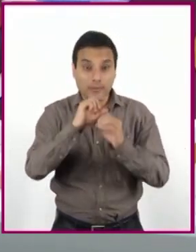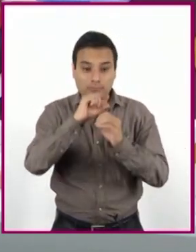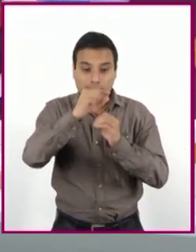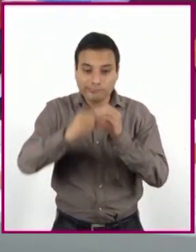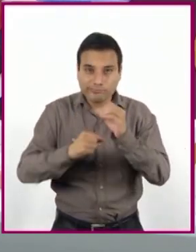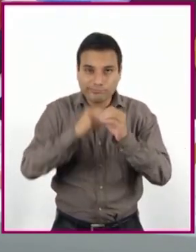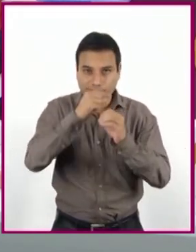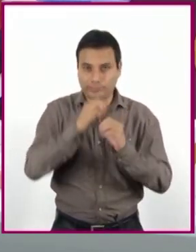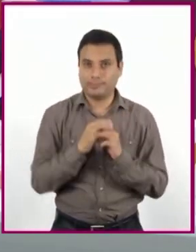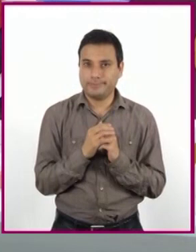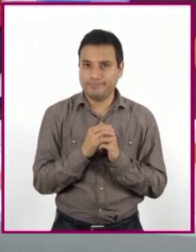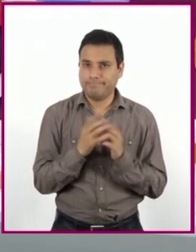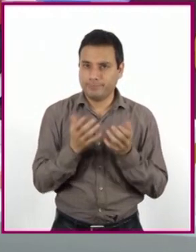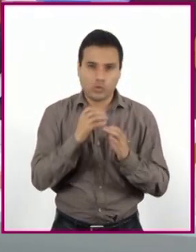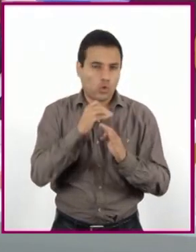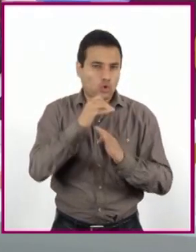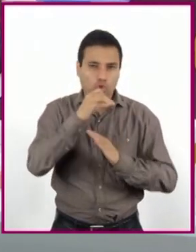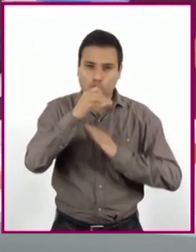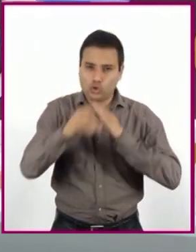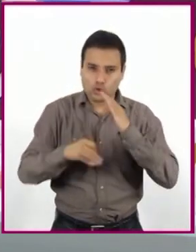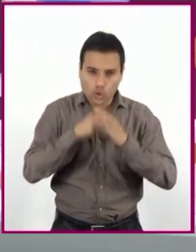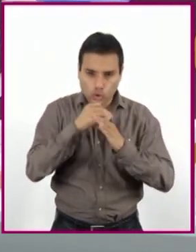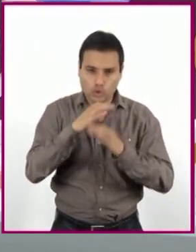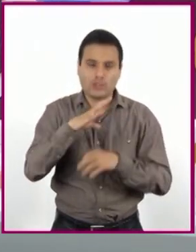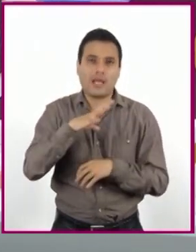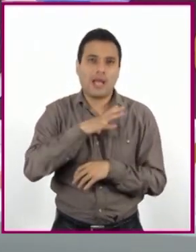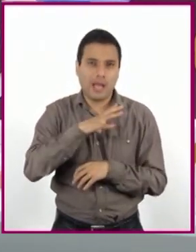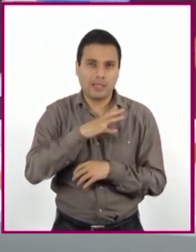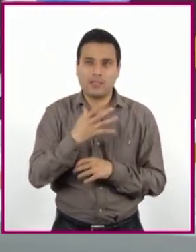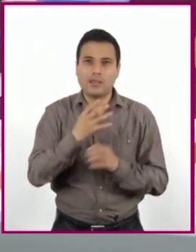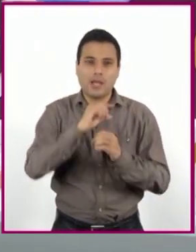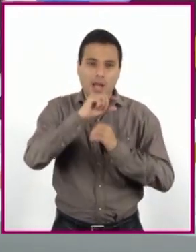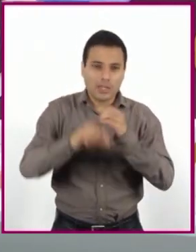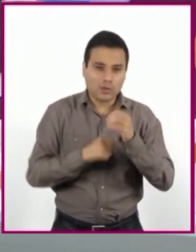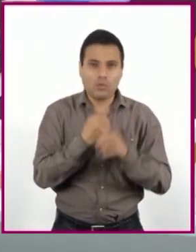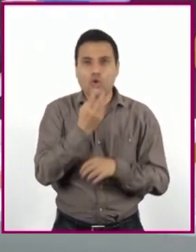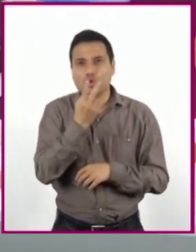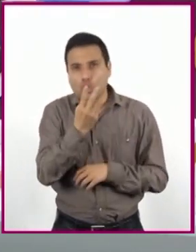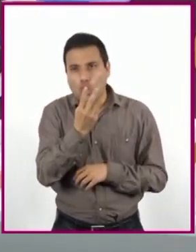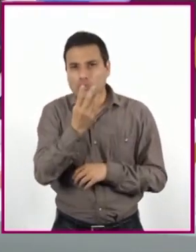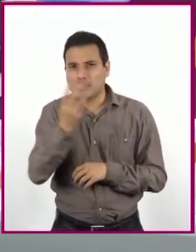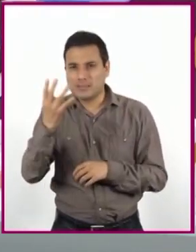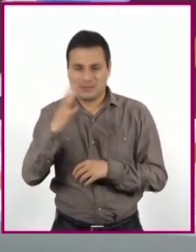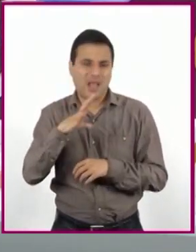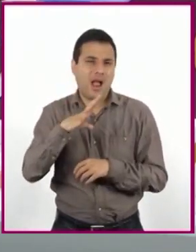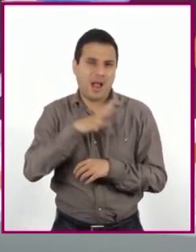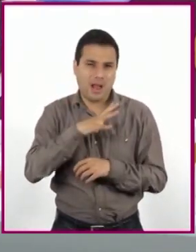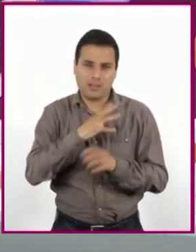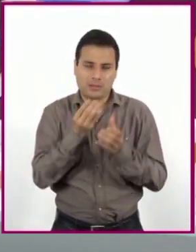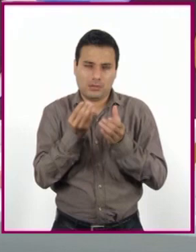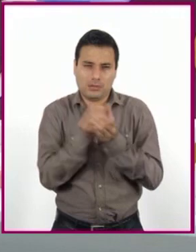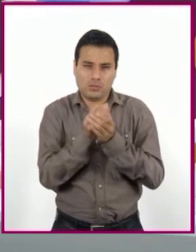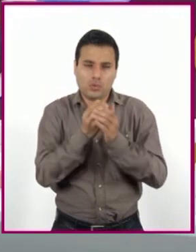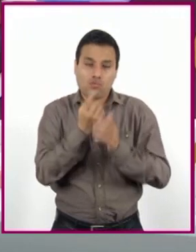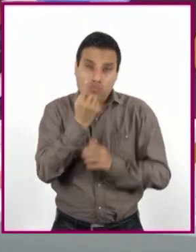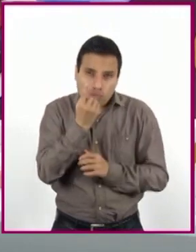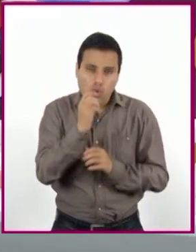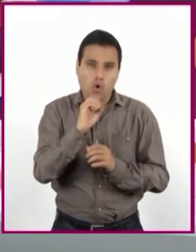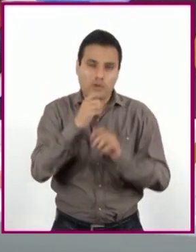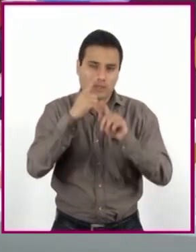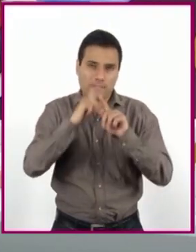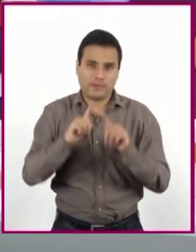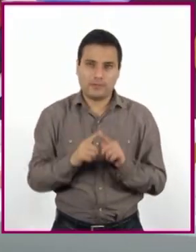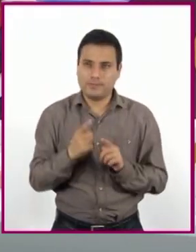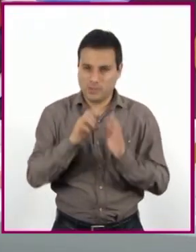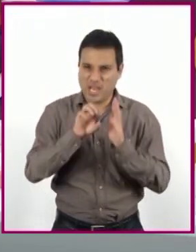proporciones. Todos tienen por lo menos 2 o más átomos, ya sea del mismo o de diferentes elementos. Anel, ¿nos